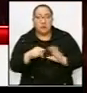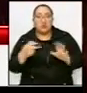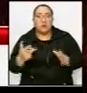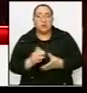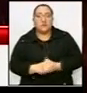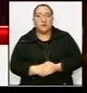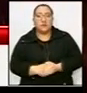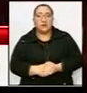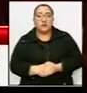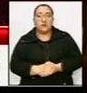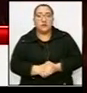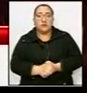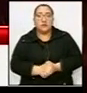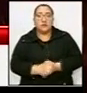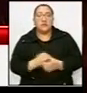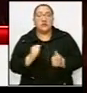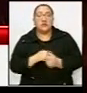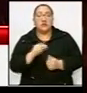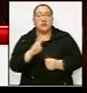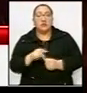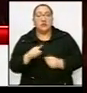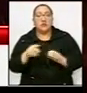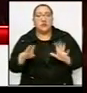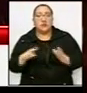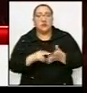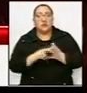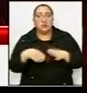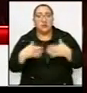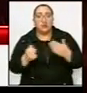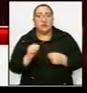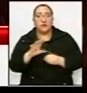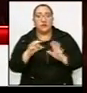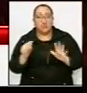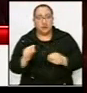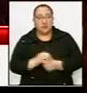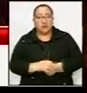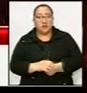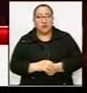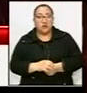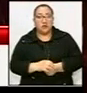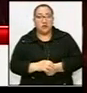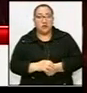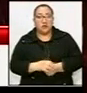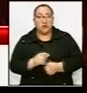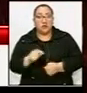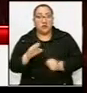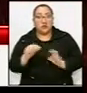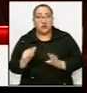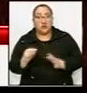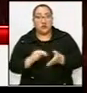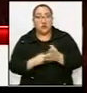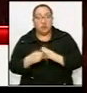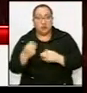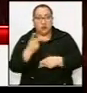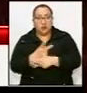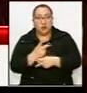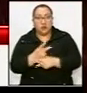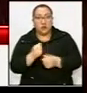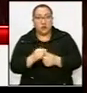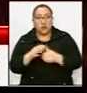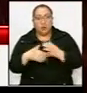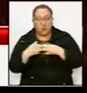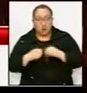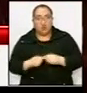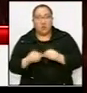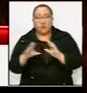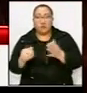2018, en el 2019 solo serán posibles 56. Y estos 56 ocurre que están previstos como de continuidad,